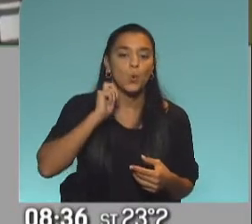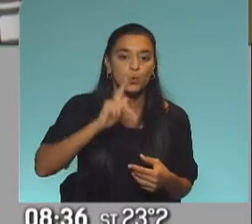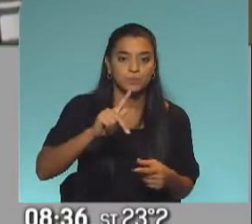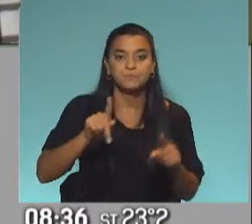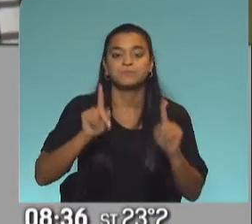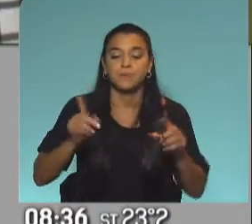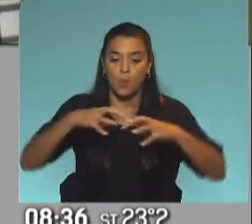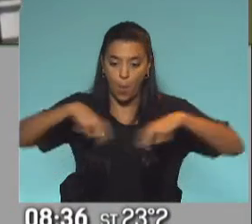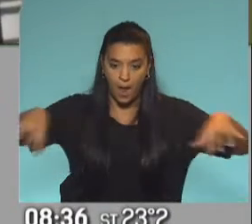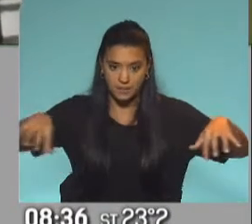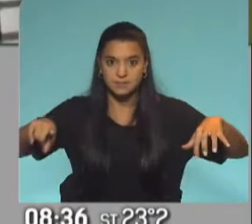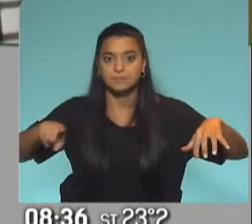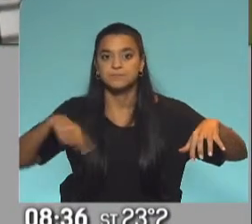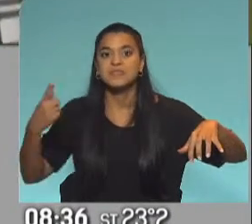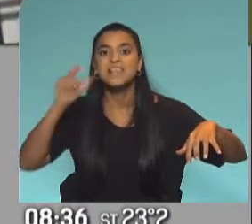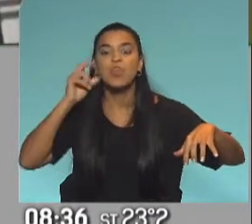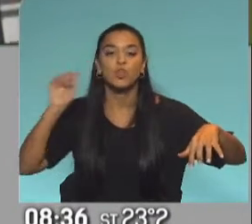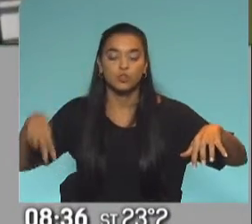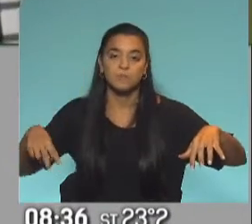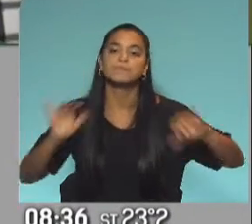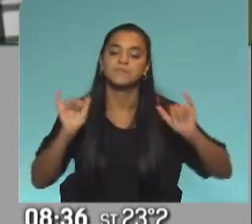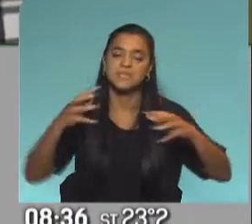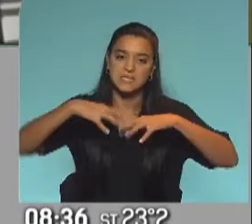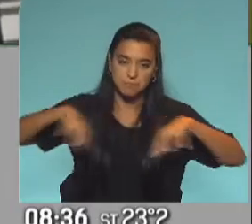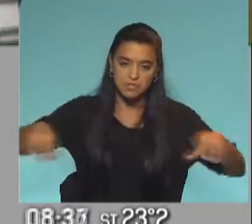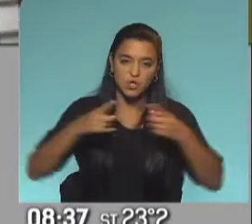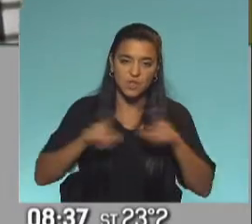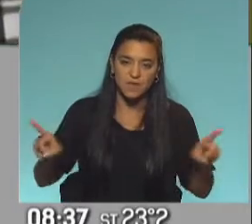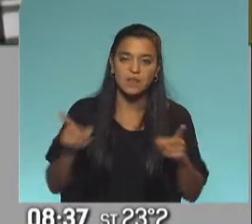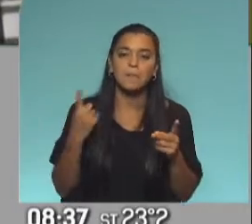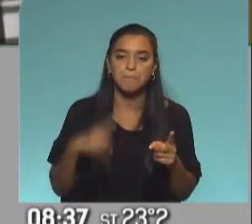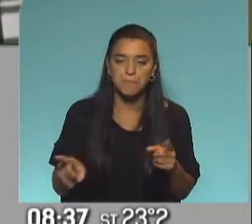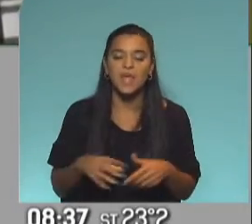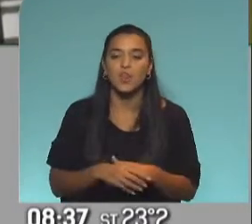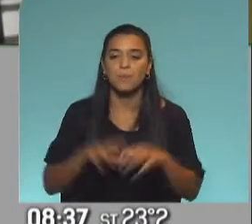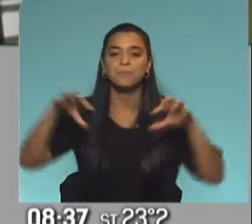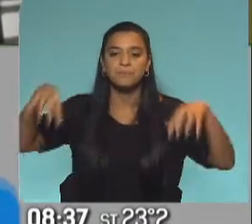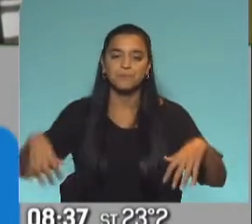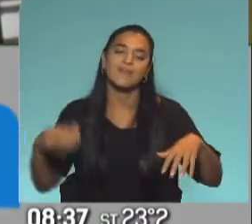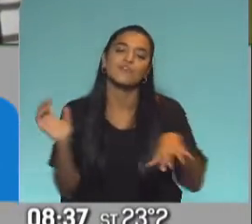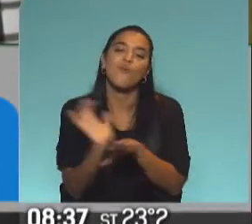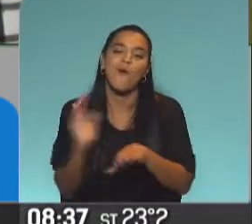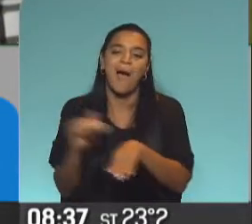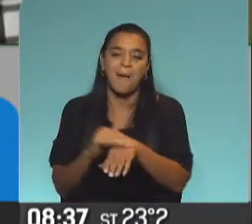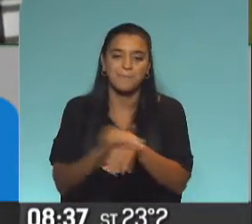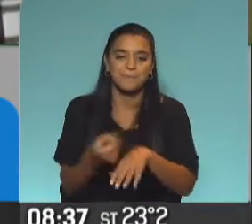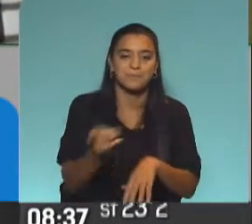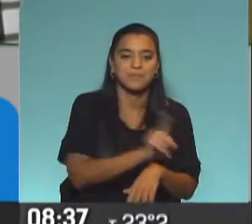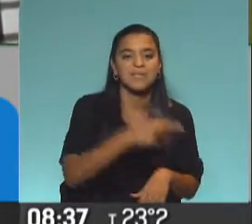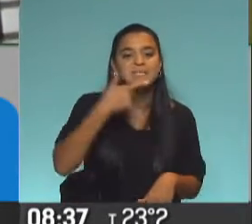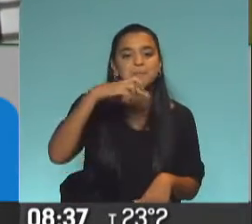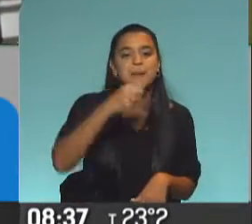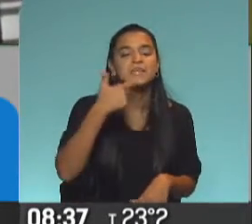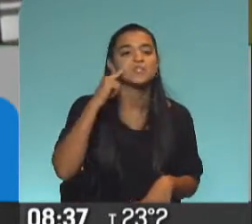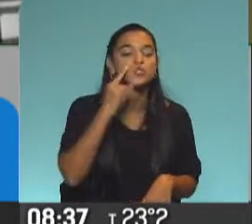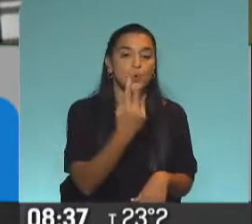espacios diferentes, obviamente. En espacios bien diferentes, pero espacios amigos. Por un lado, el Chango Espaciuc va